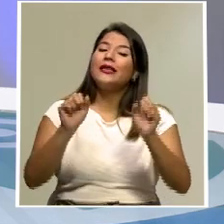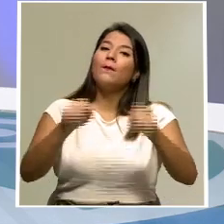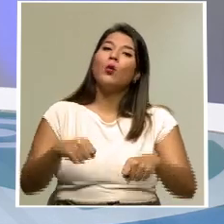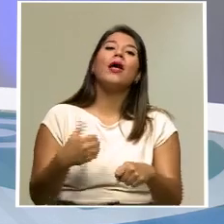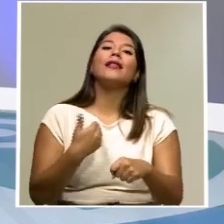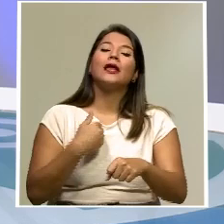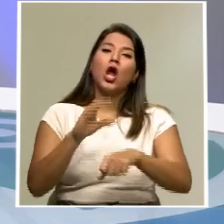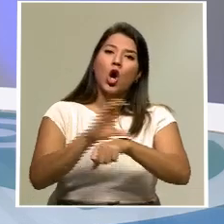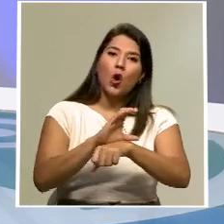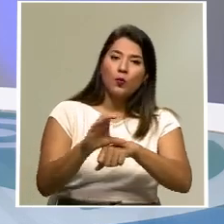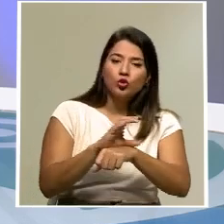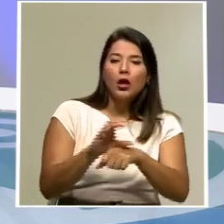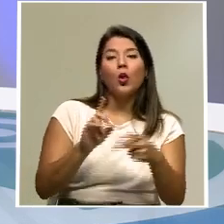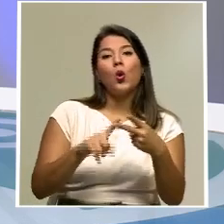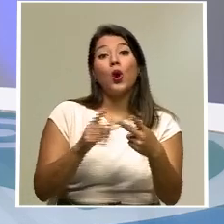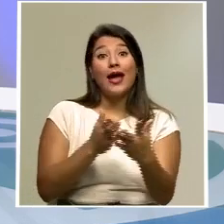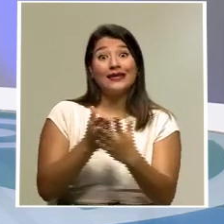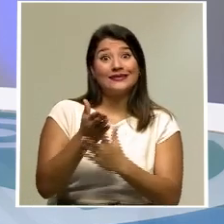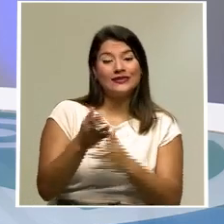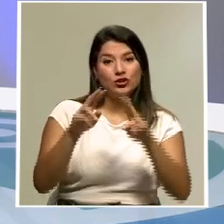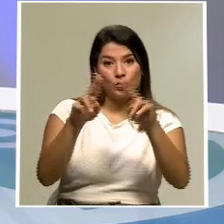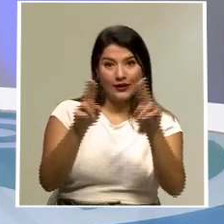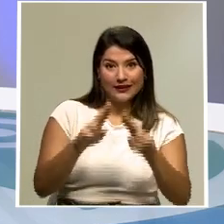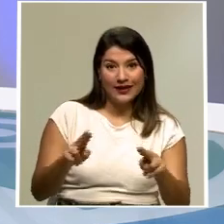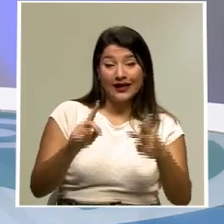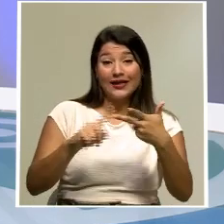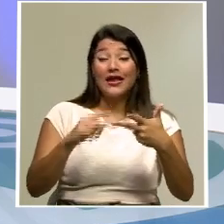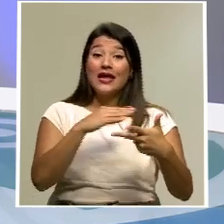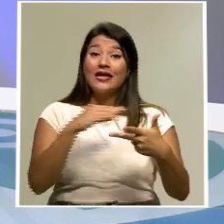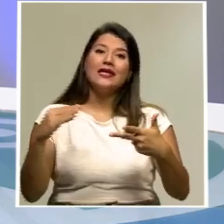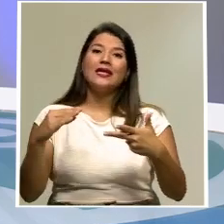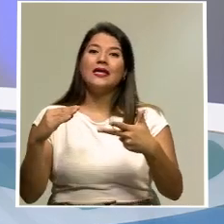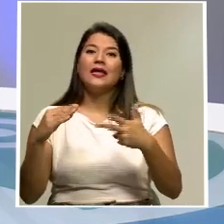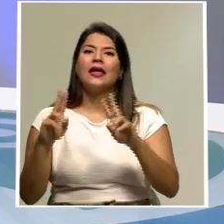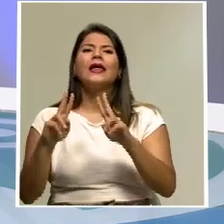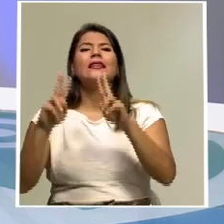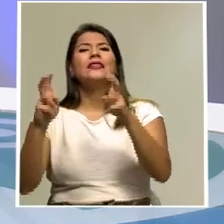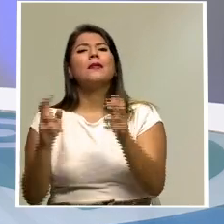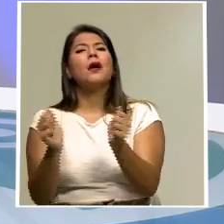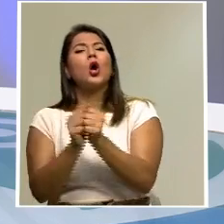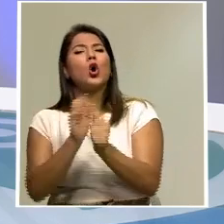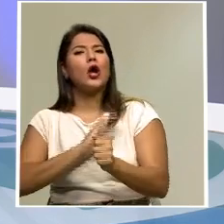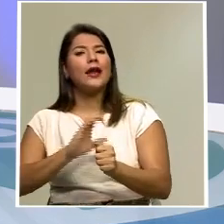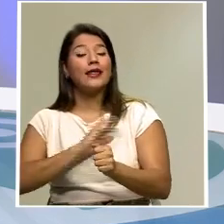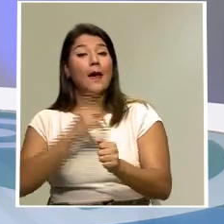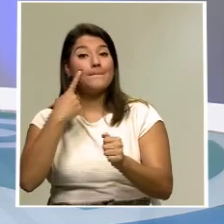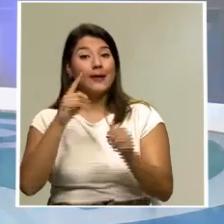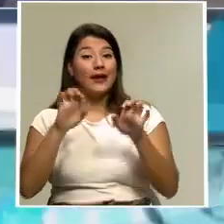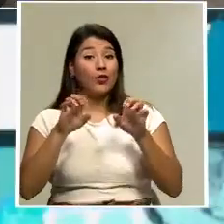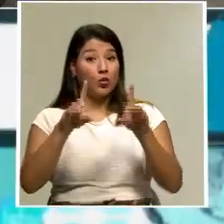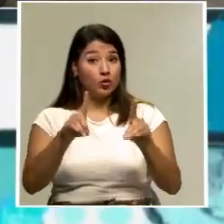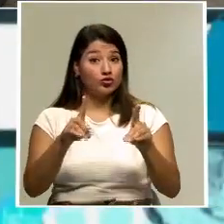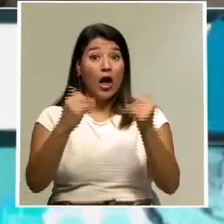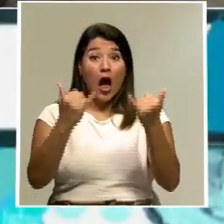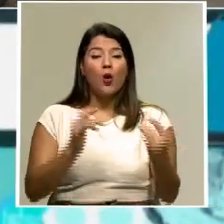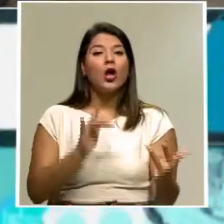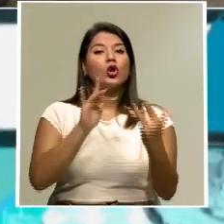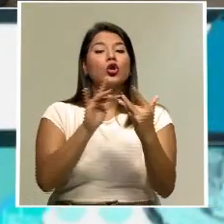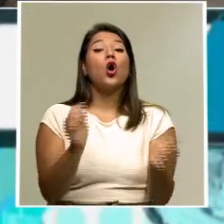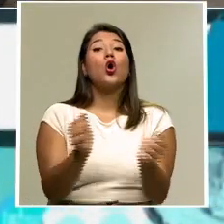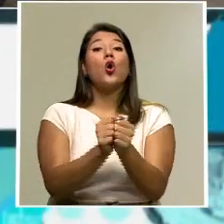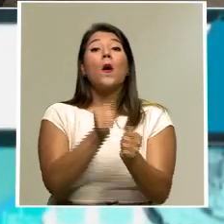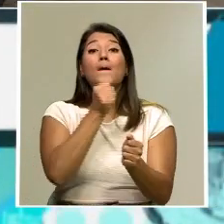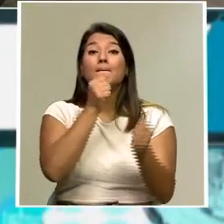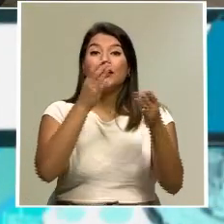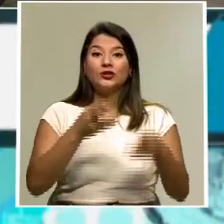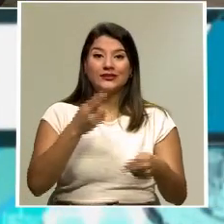digital, acceso a conectividad y contenidos de calidad para su educación. Vamos a un pase en vivo con el